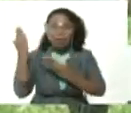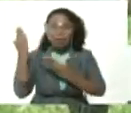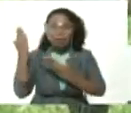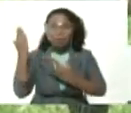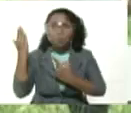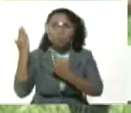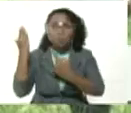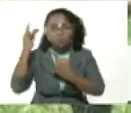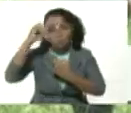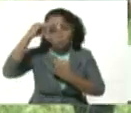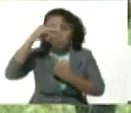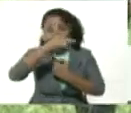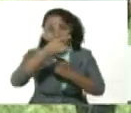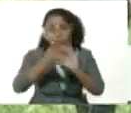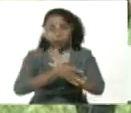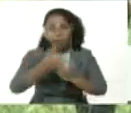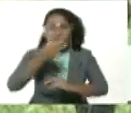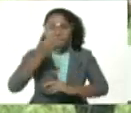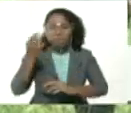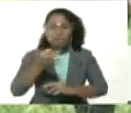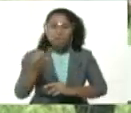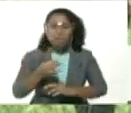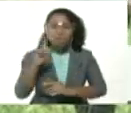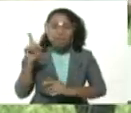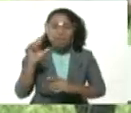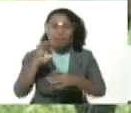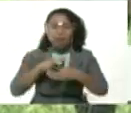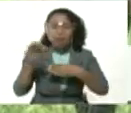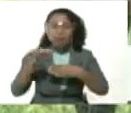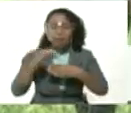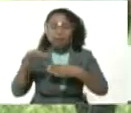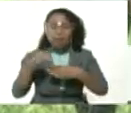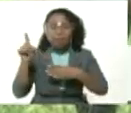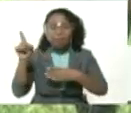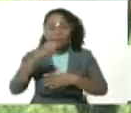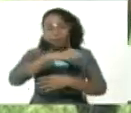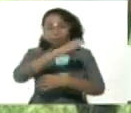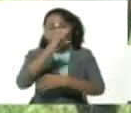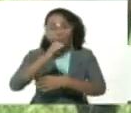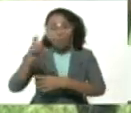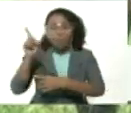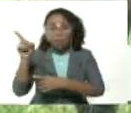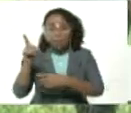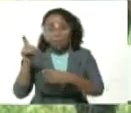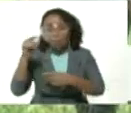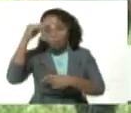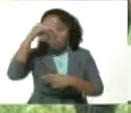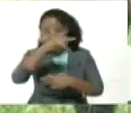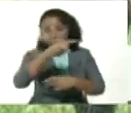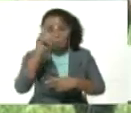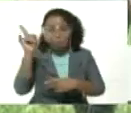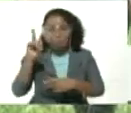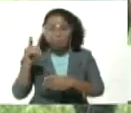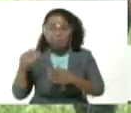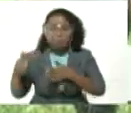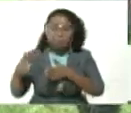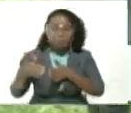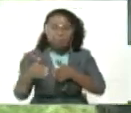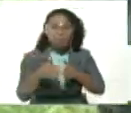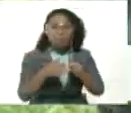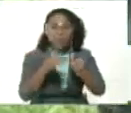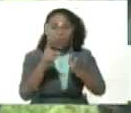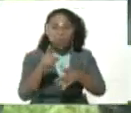ganado originario de las Islas Vírgenes del Caribe. Es un ganado que procede del cruce de